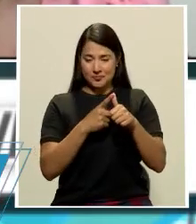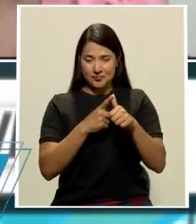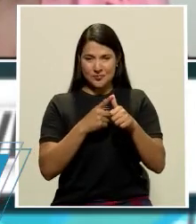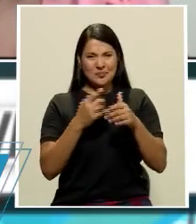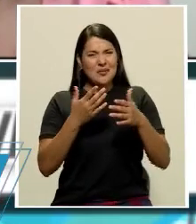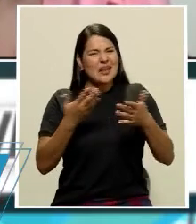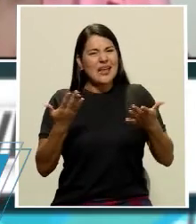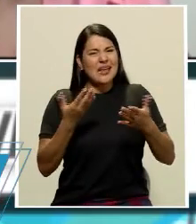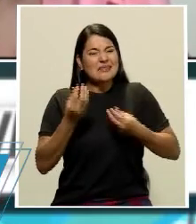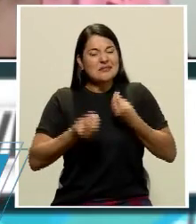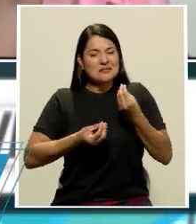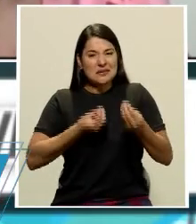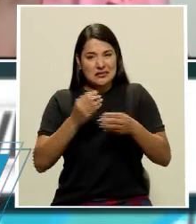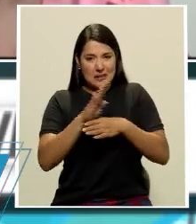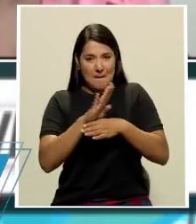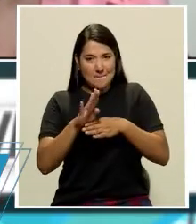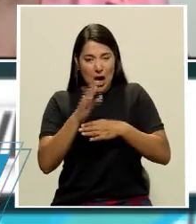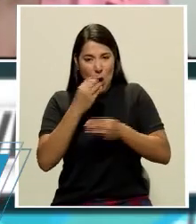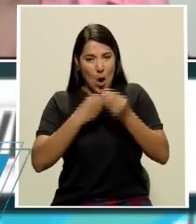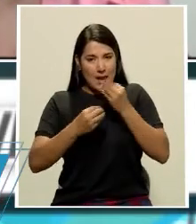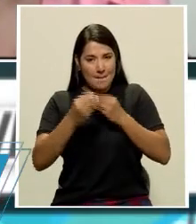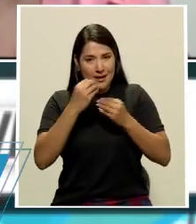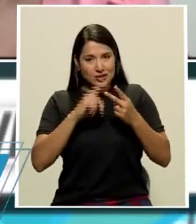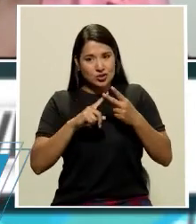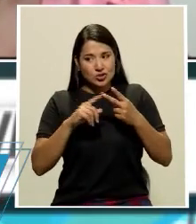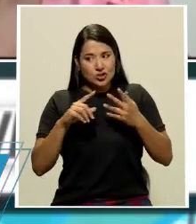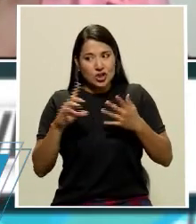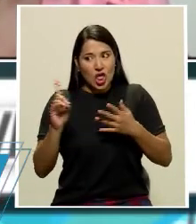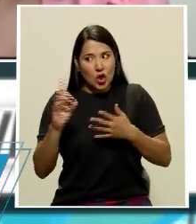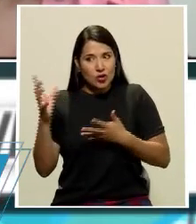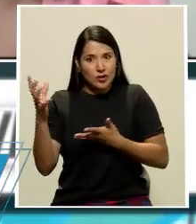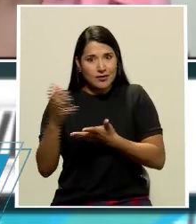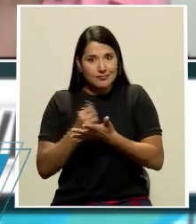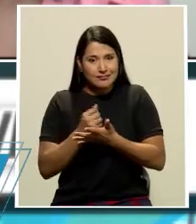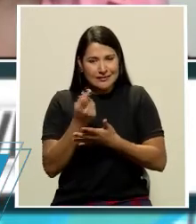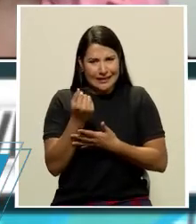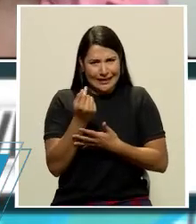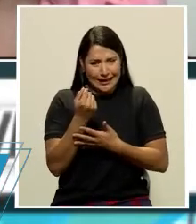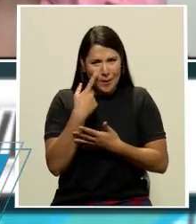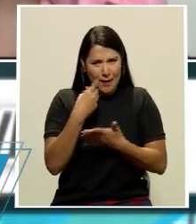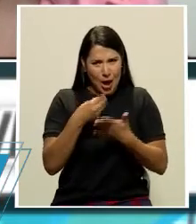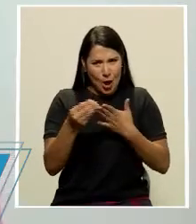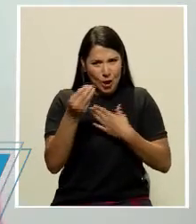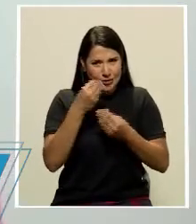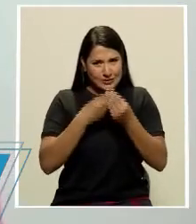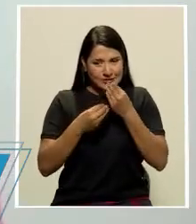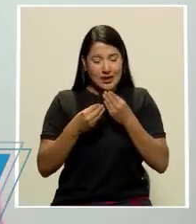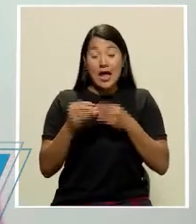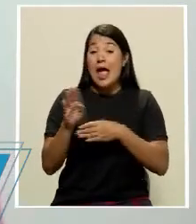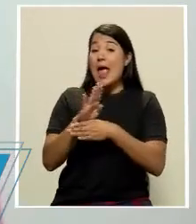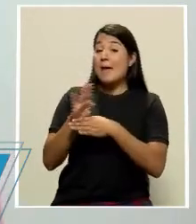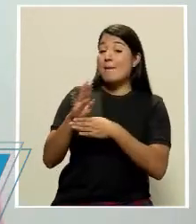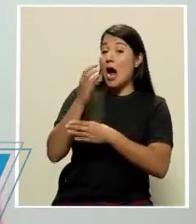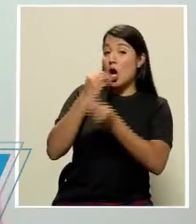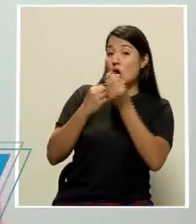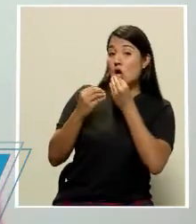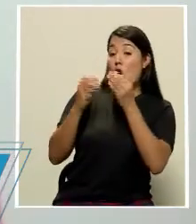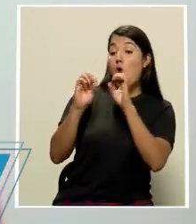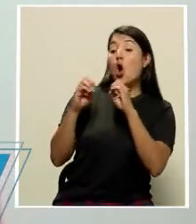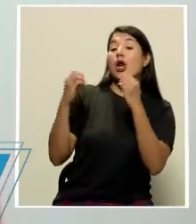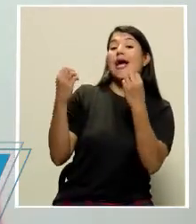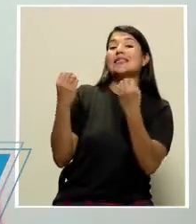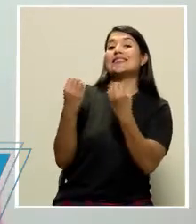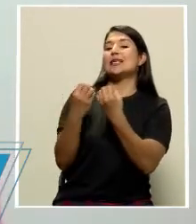¿Qué es el Banco de Alimentos y cómo se financia? El Banco de Alimentos es una organización sin fines de